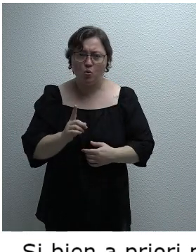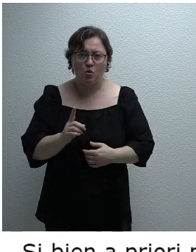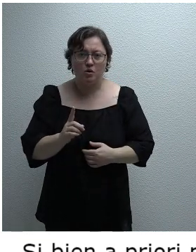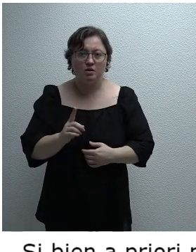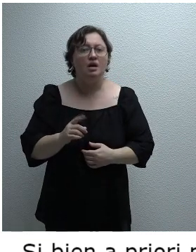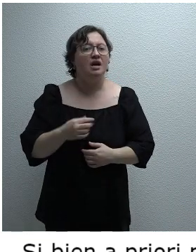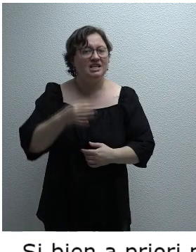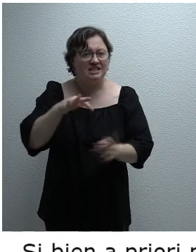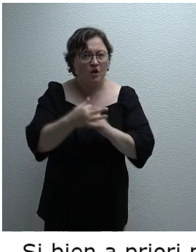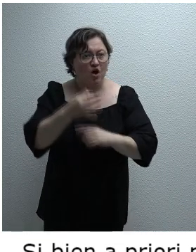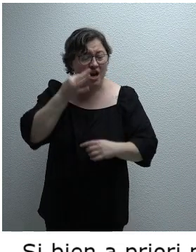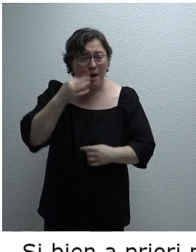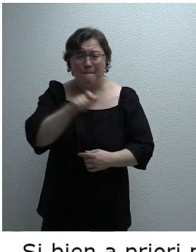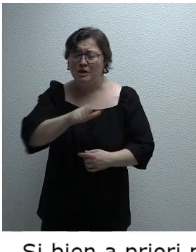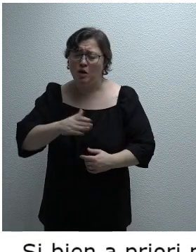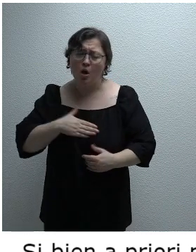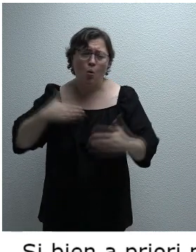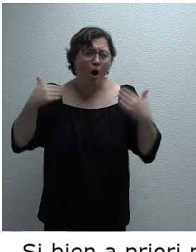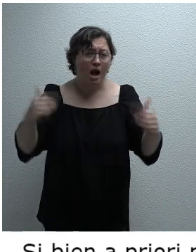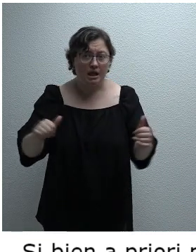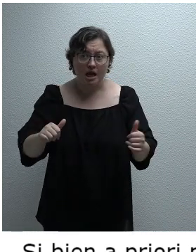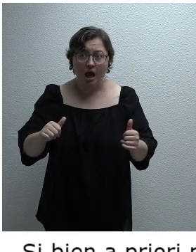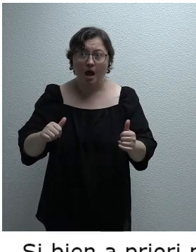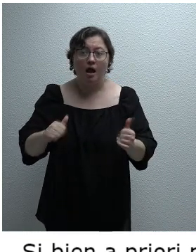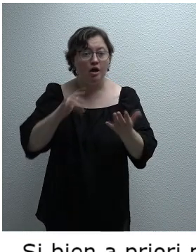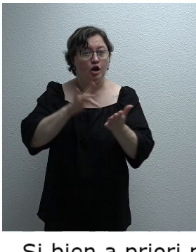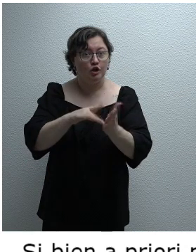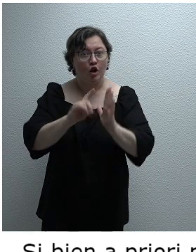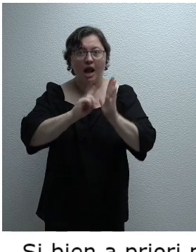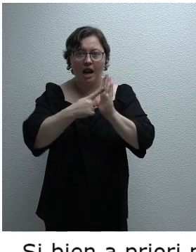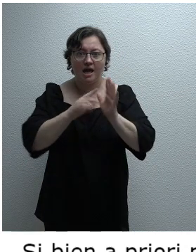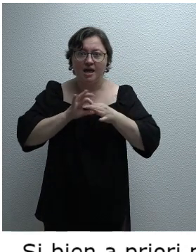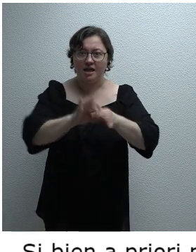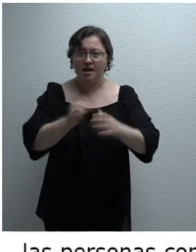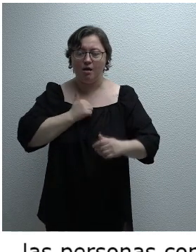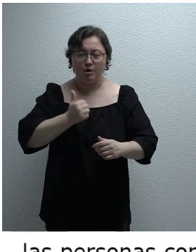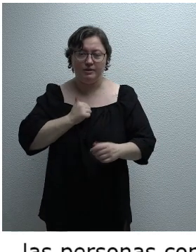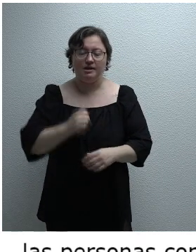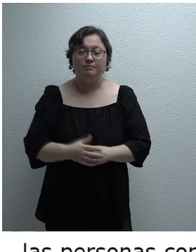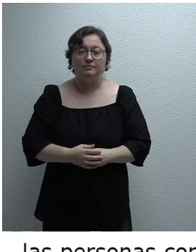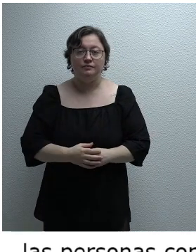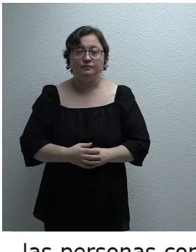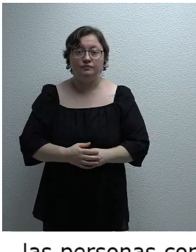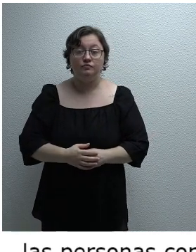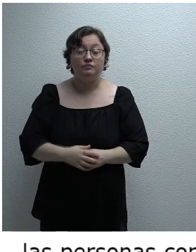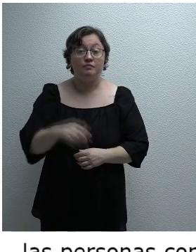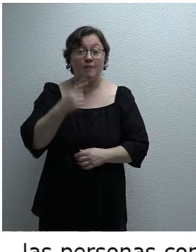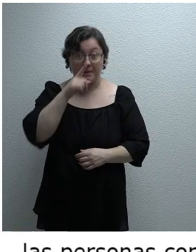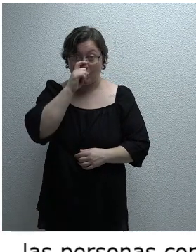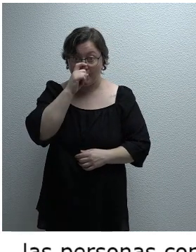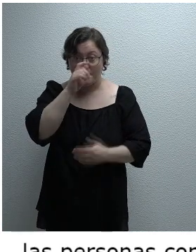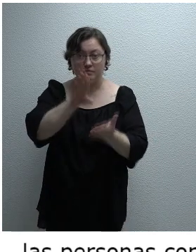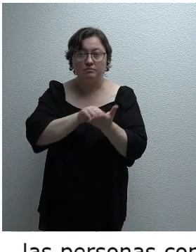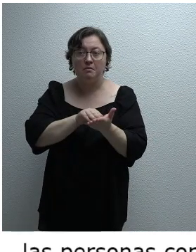de la realidad. Cualquier persona puede ser la destinataria. Además, hay que tener en cuenta que